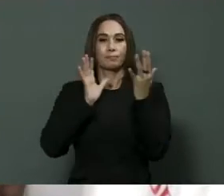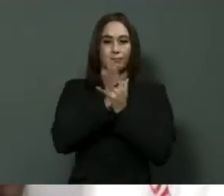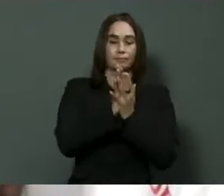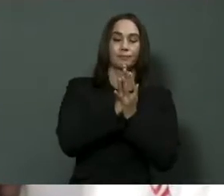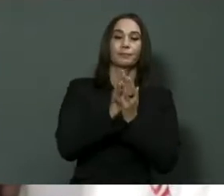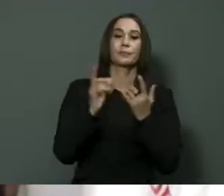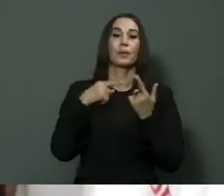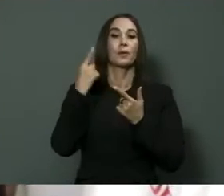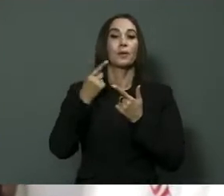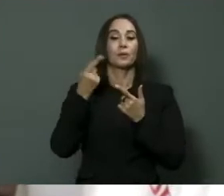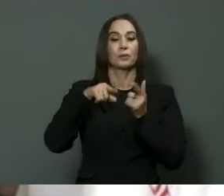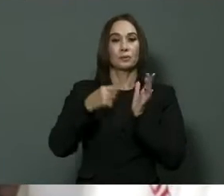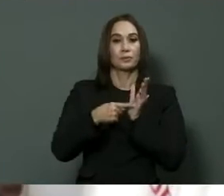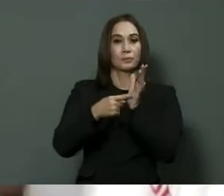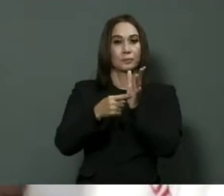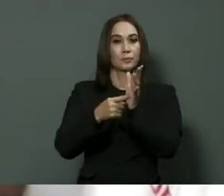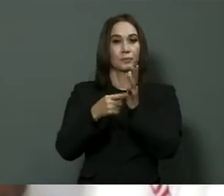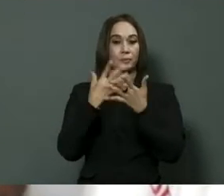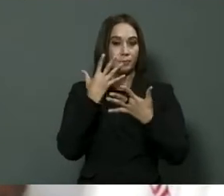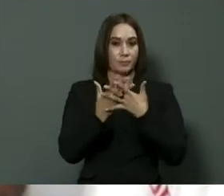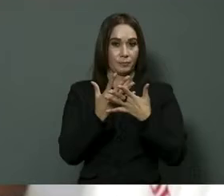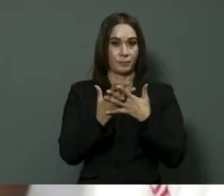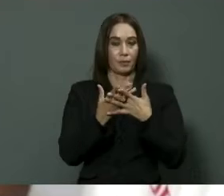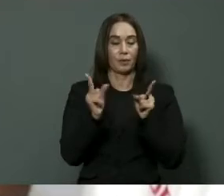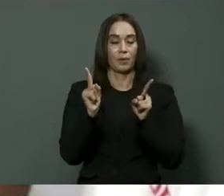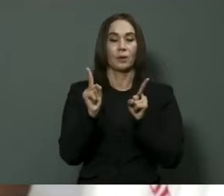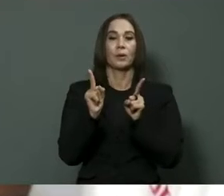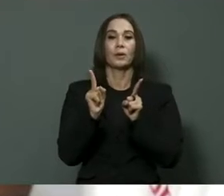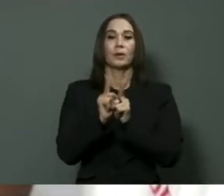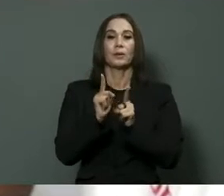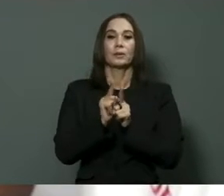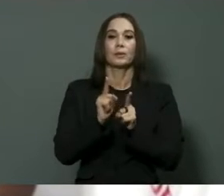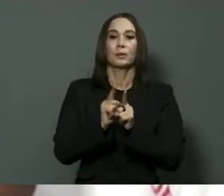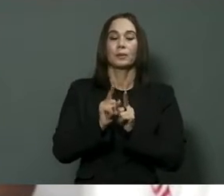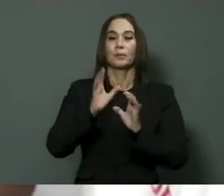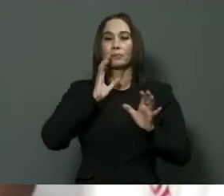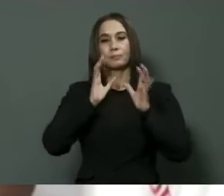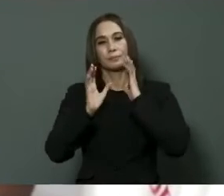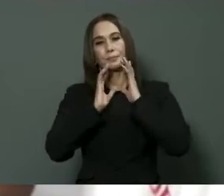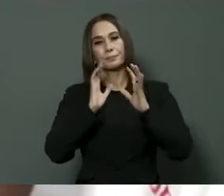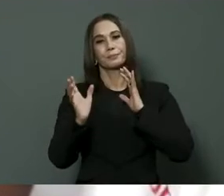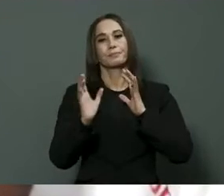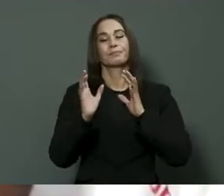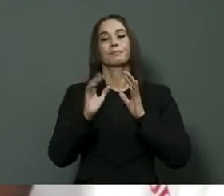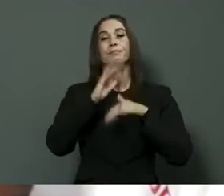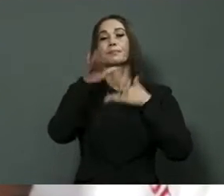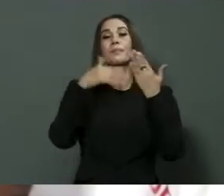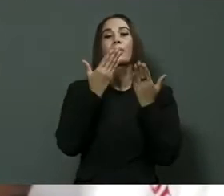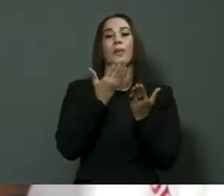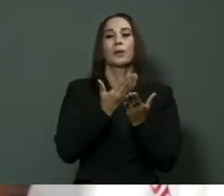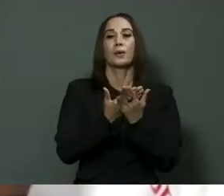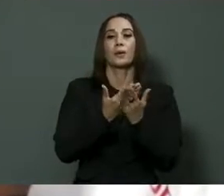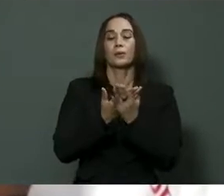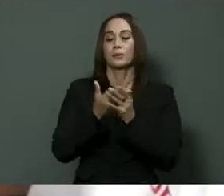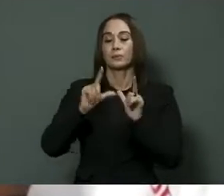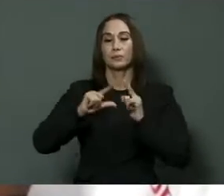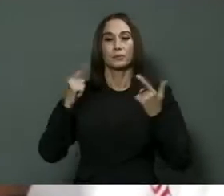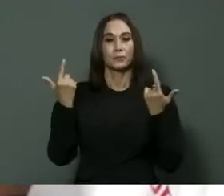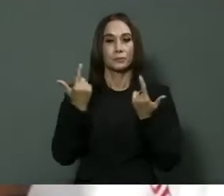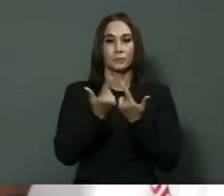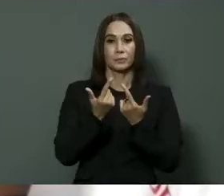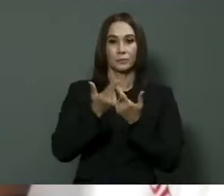no solo con la represión, sino también con la comunicación con todos los